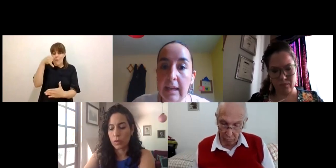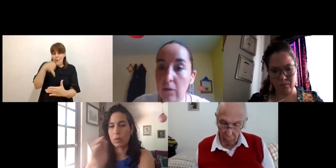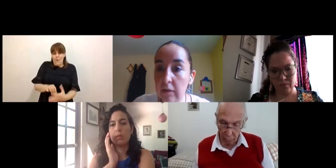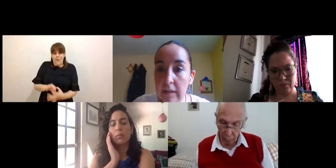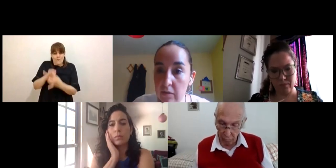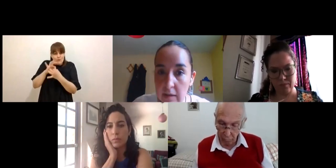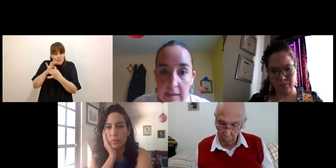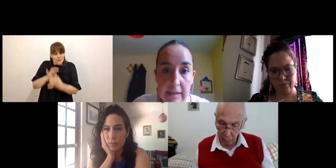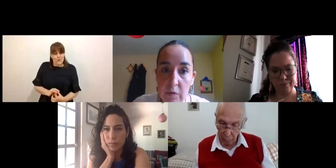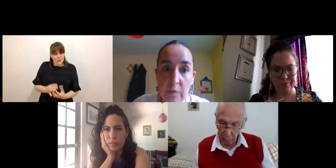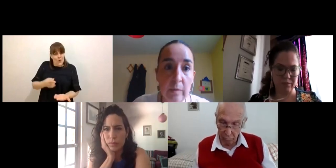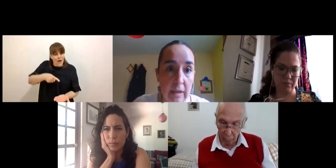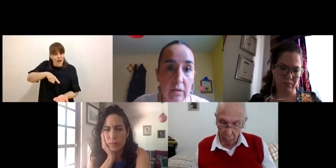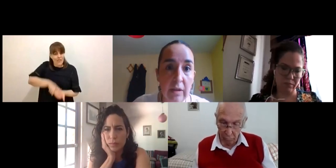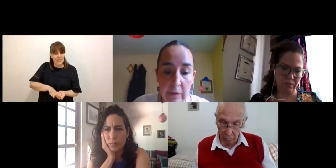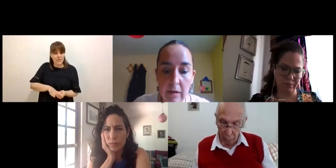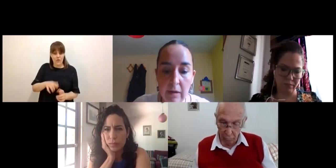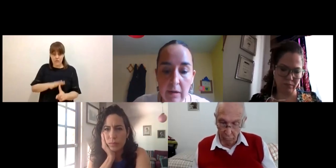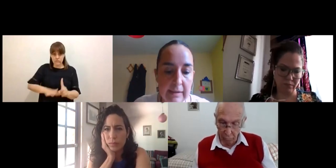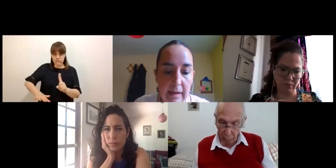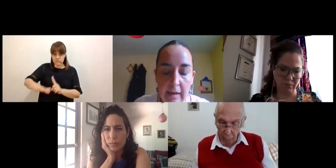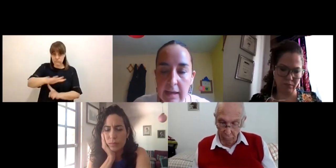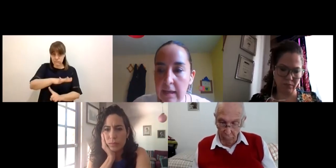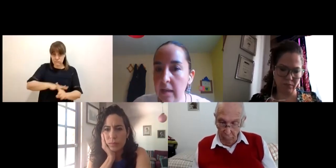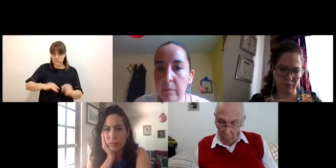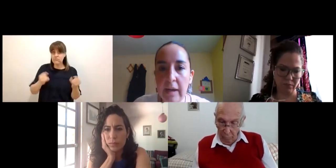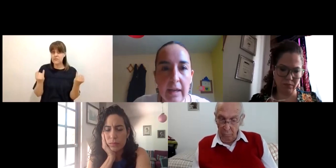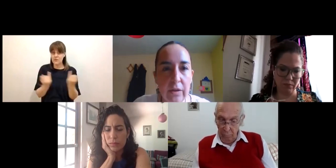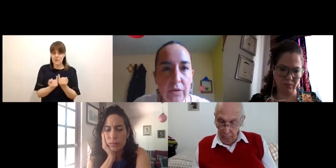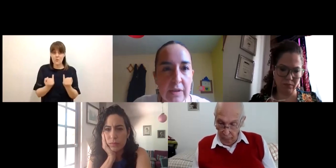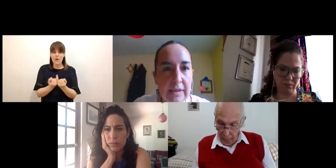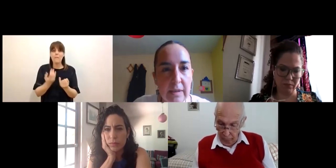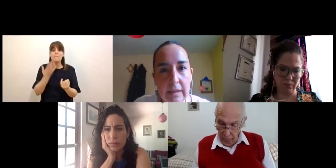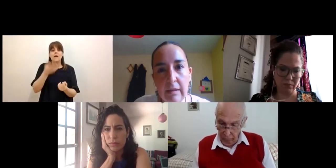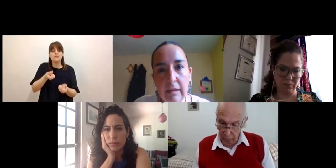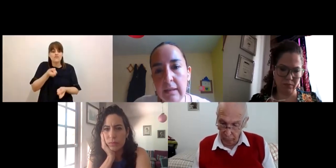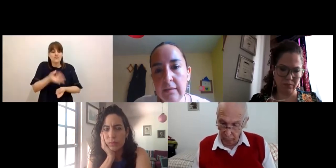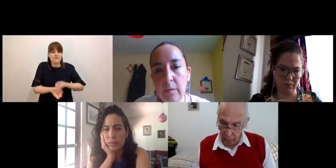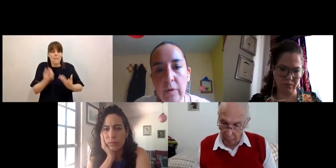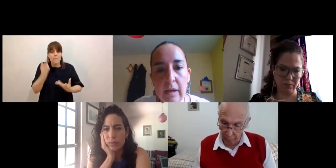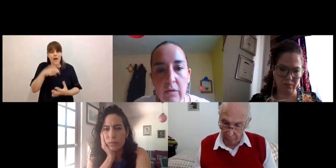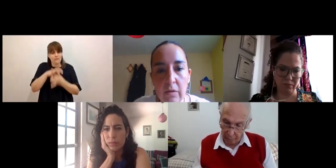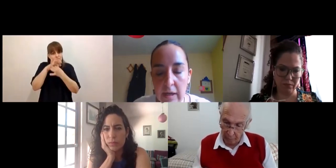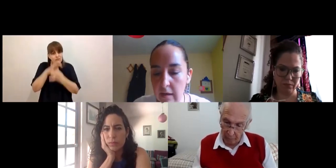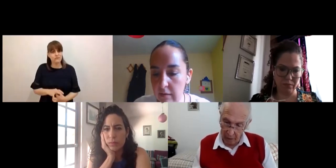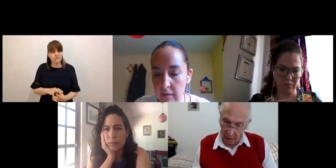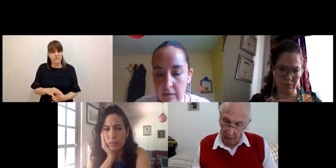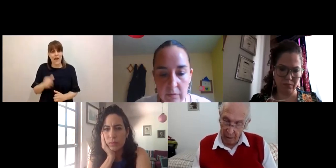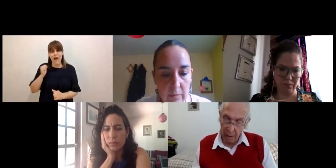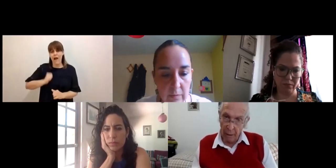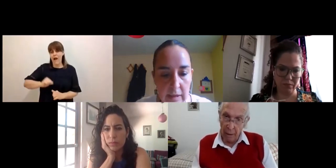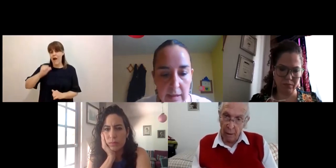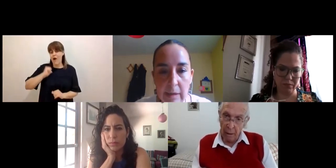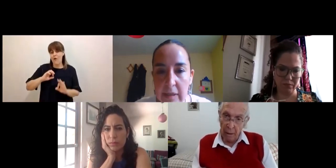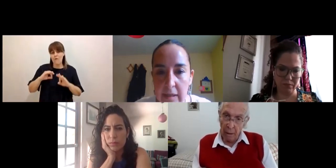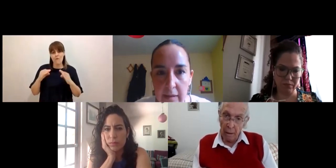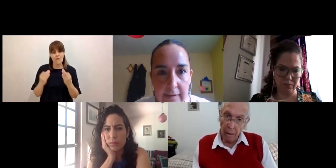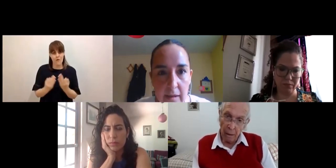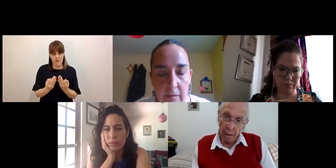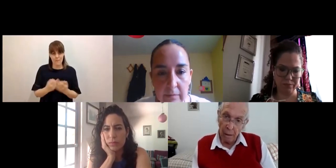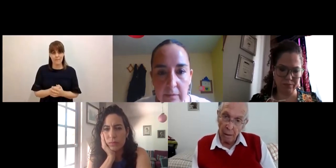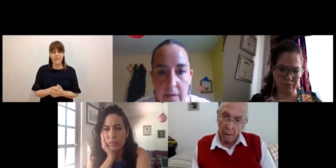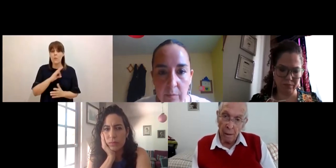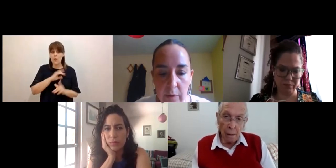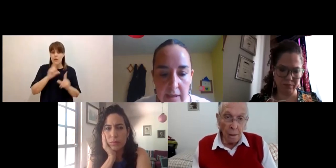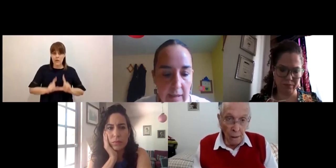que el contexto en el que estamos viviendo también refuerza y para ello no sé si se pueda colocar una lámina